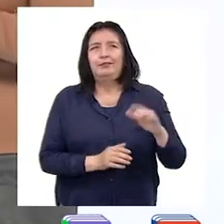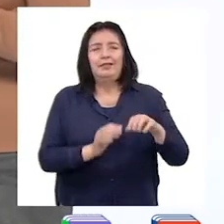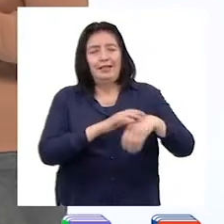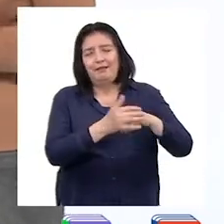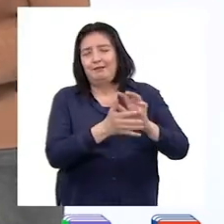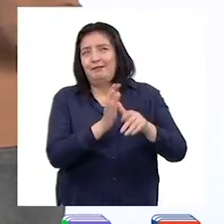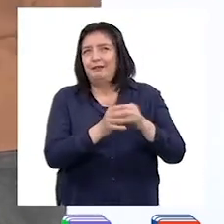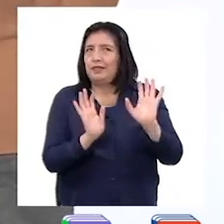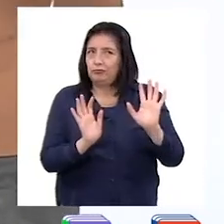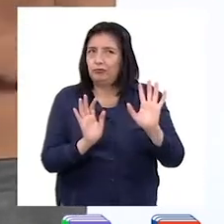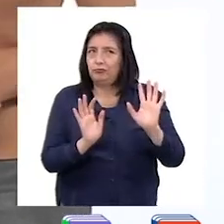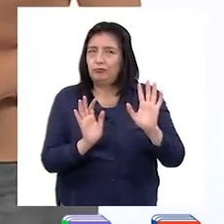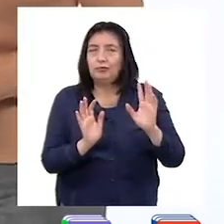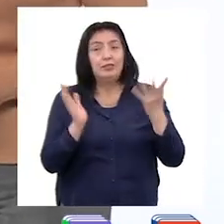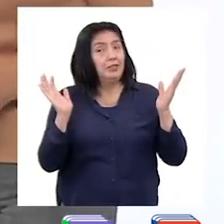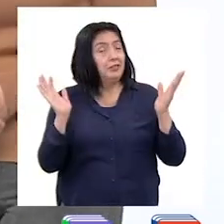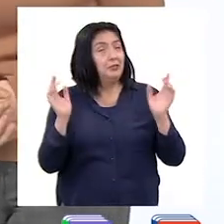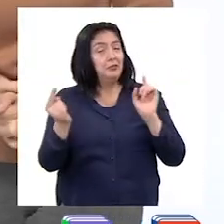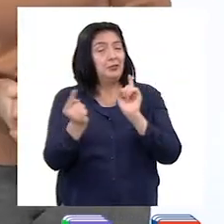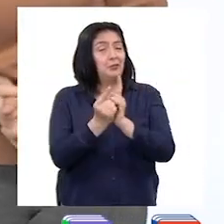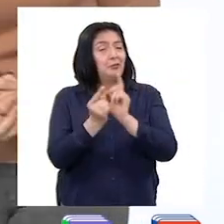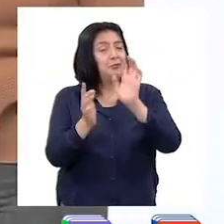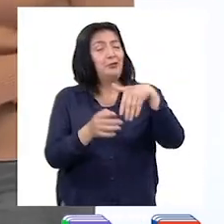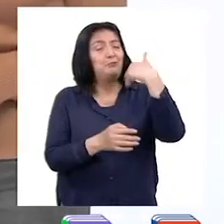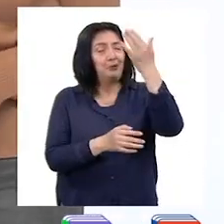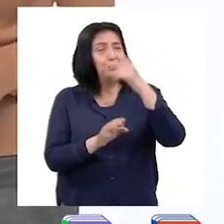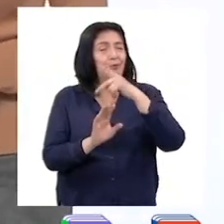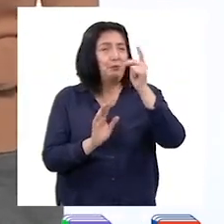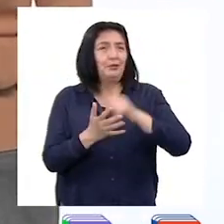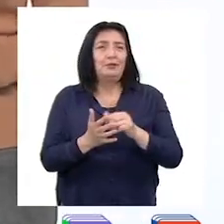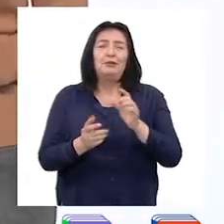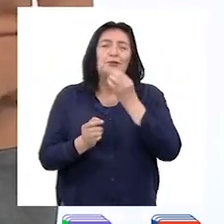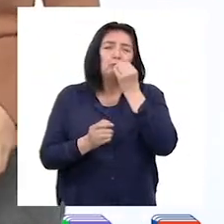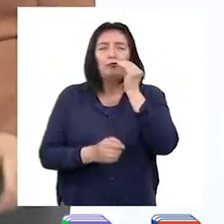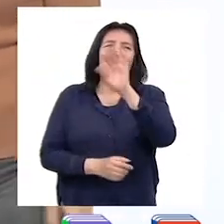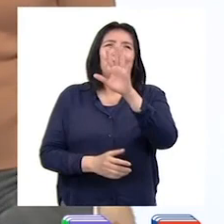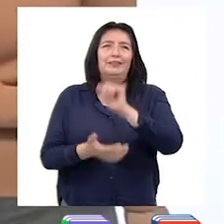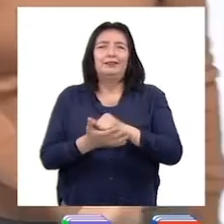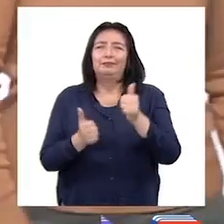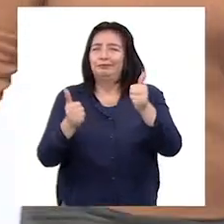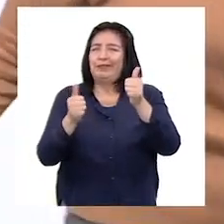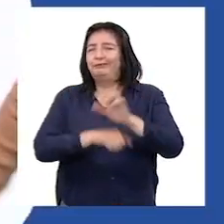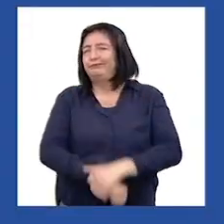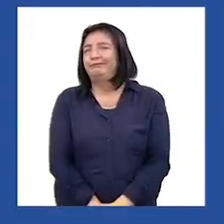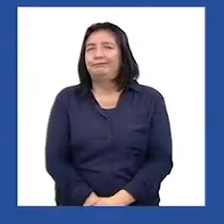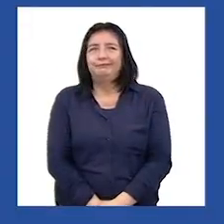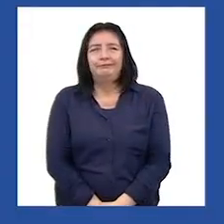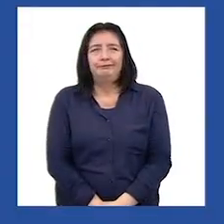lavarnos muy bien las manos y así nos encontramos en el próximo programa. Les mando un beso. Que estén muy bien.